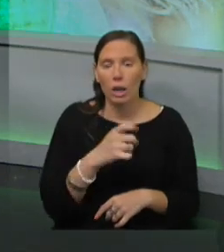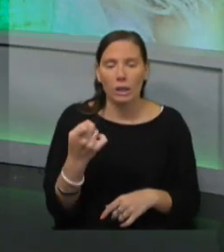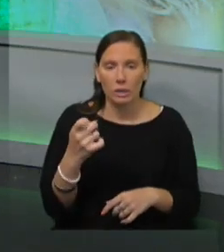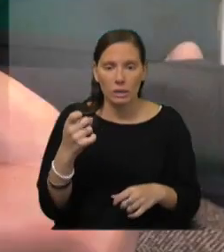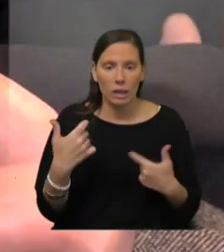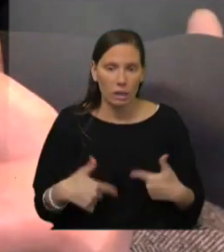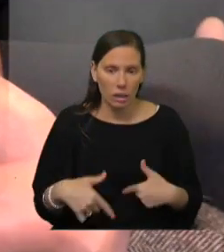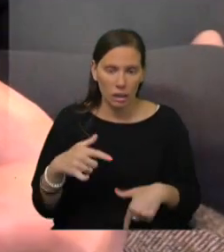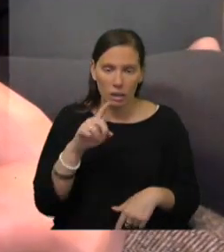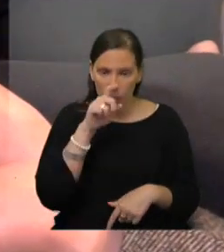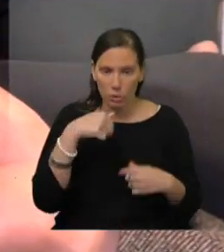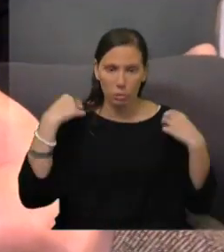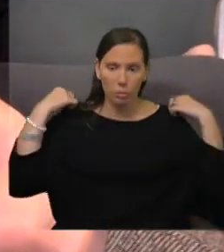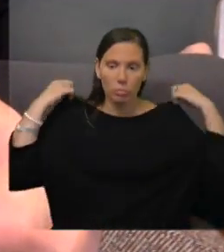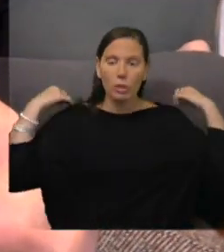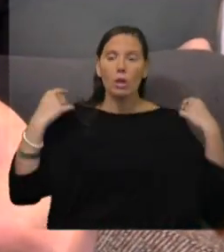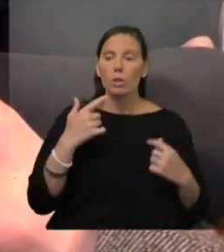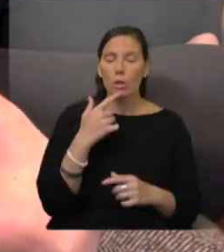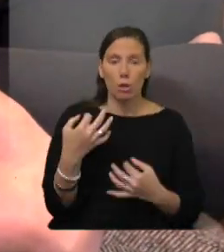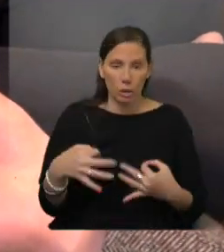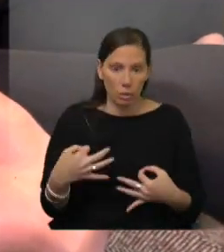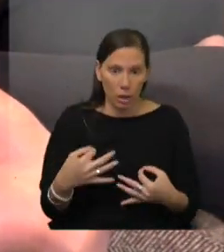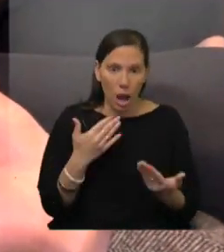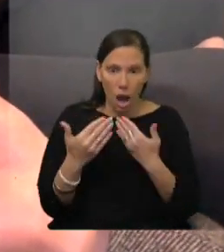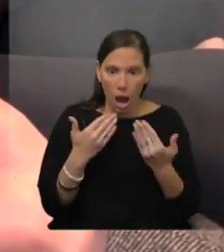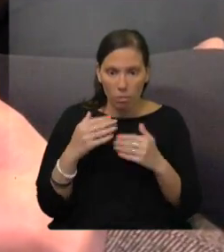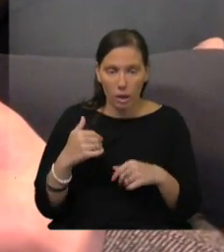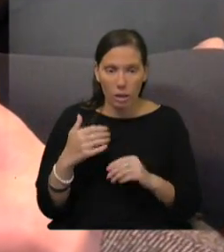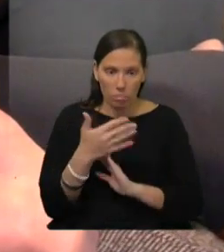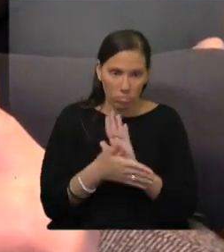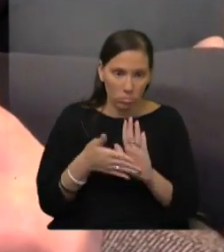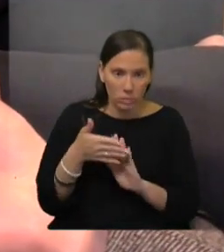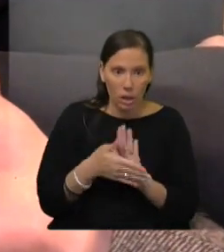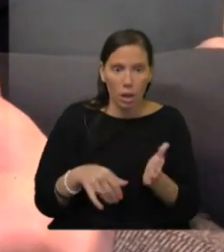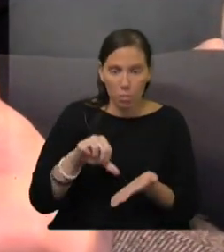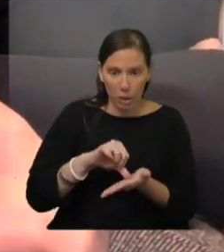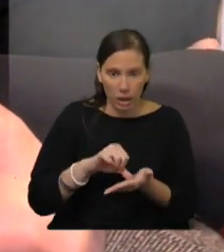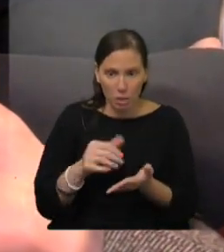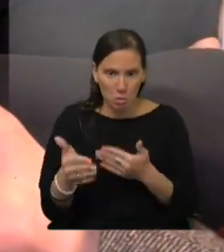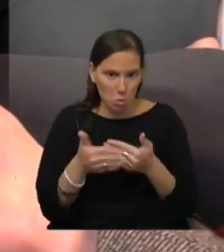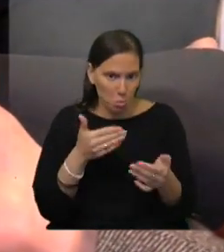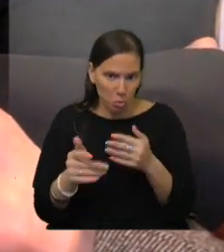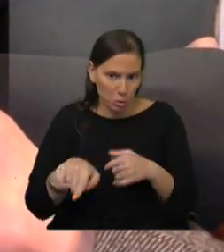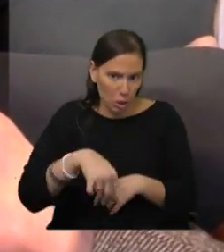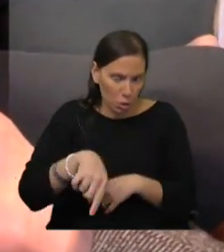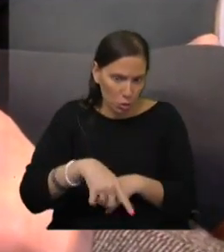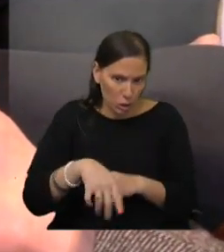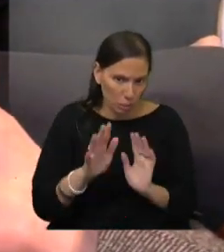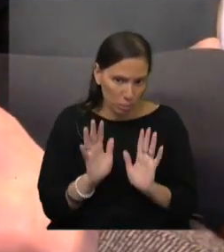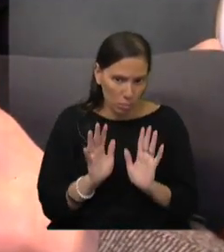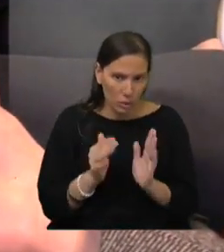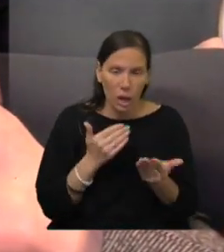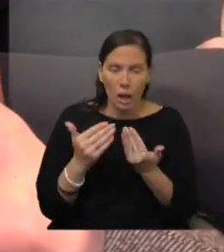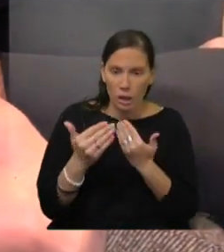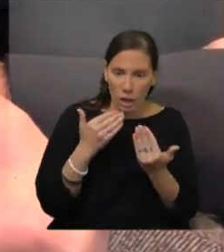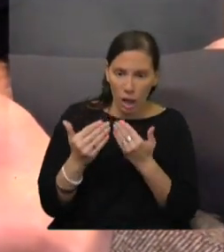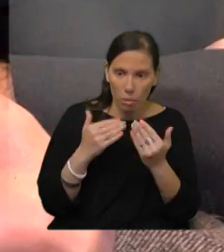Montevideo a mí me parece que es Sensato hablar de nuestro país estemos donde estemos y hablar desde